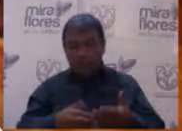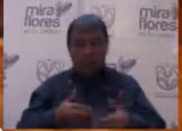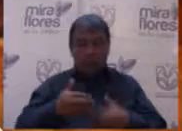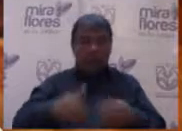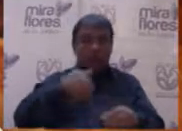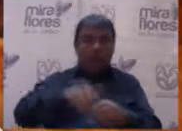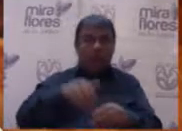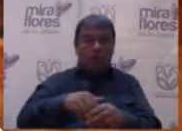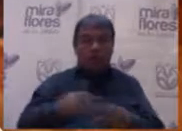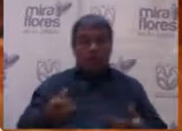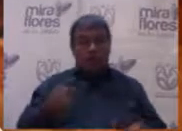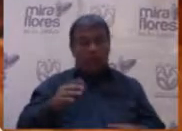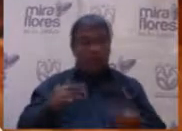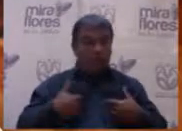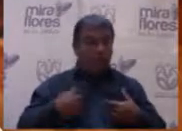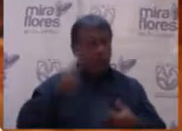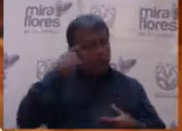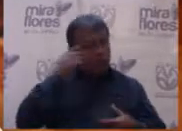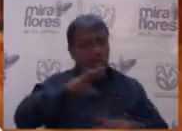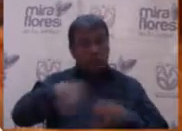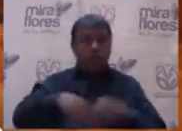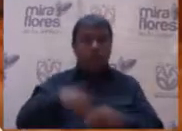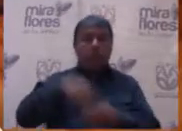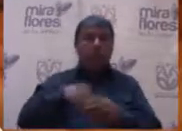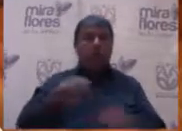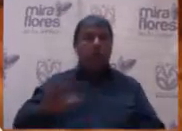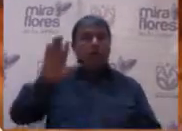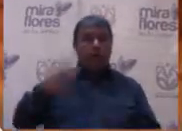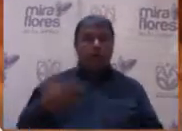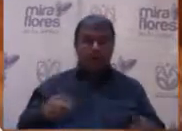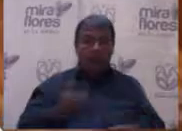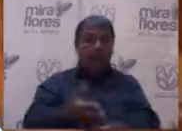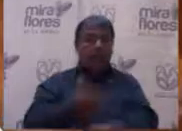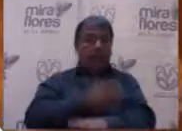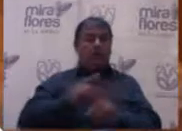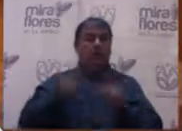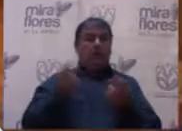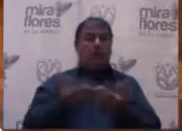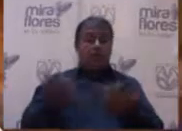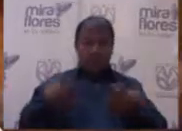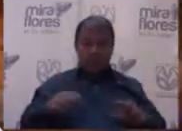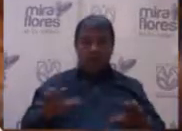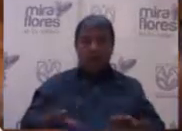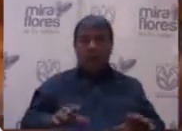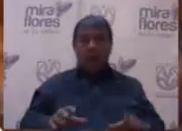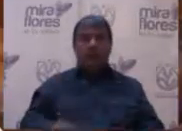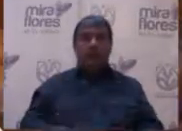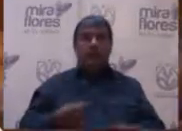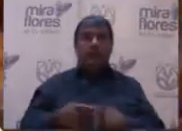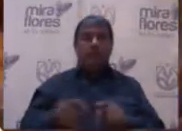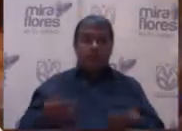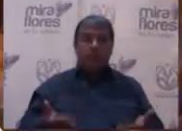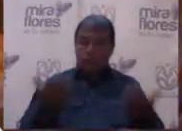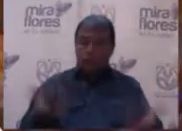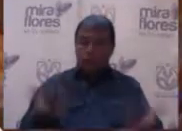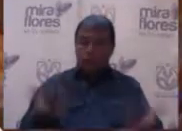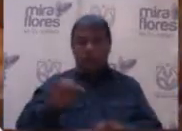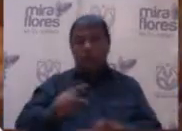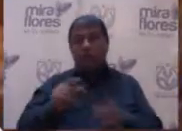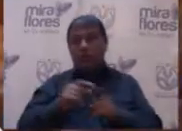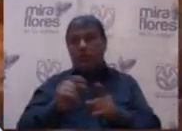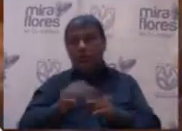a votar. Presumo que todos vamos a votar a favor porque ya en la sesión previa así se ha hecho, pero ofrezco el uso de la palabra de